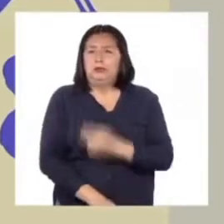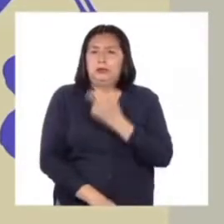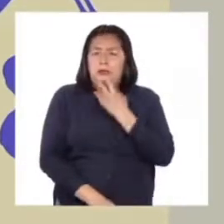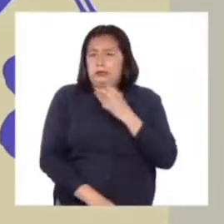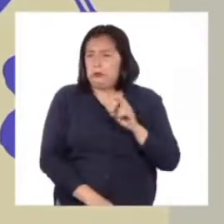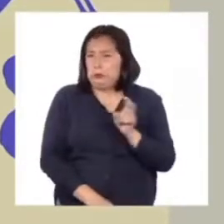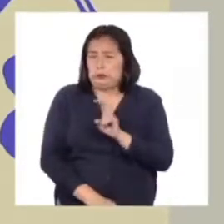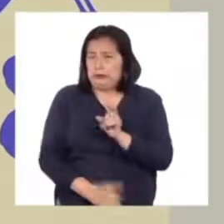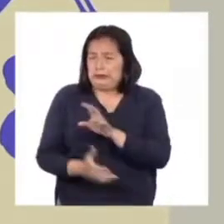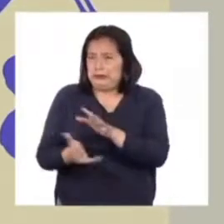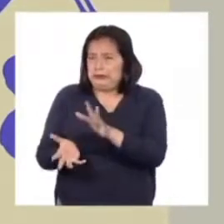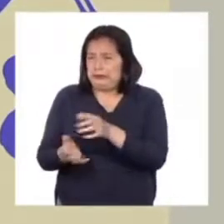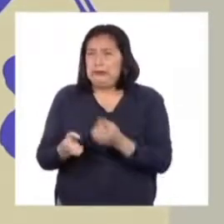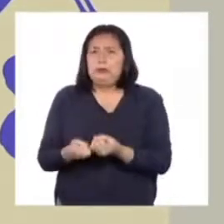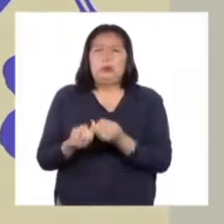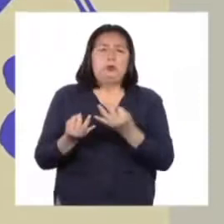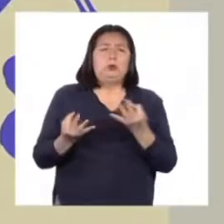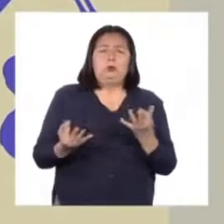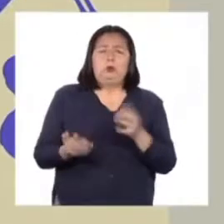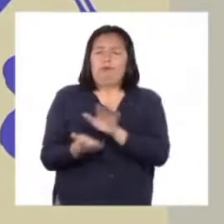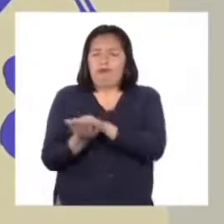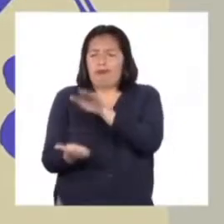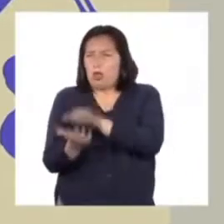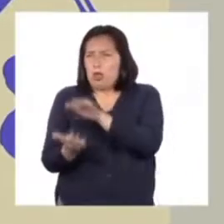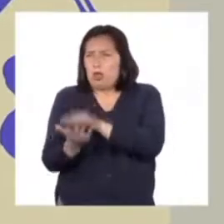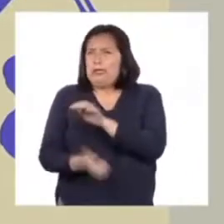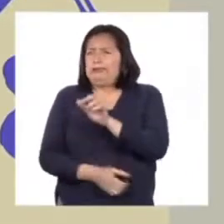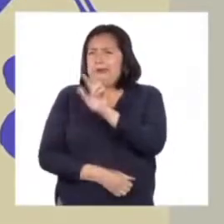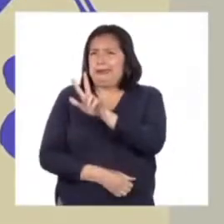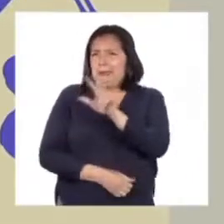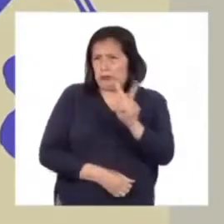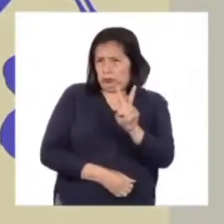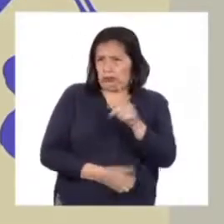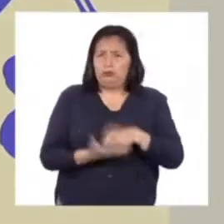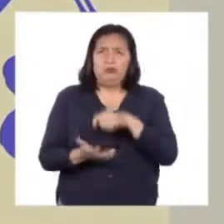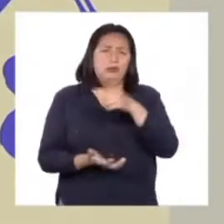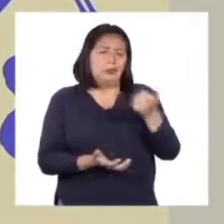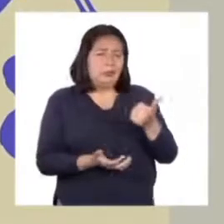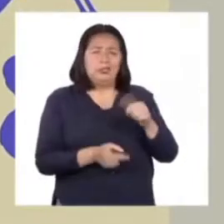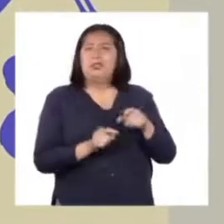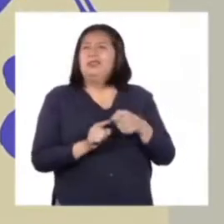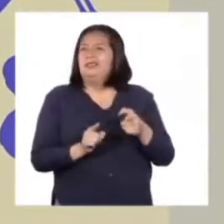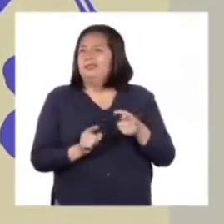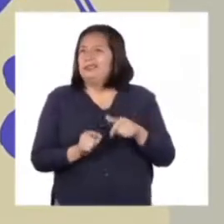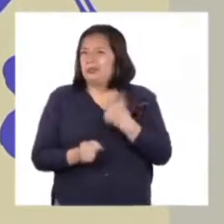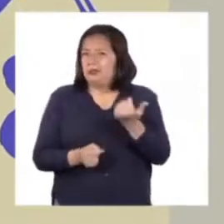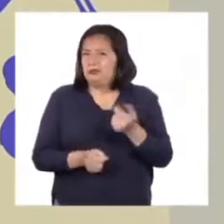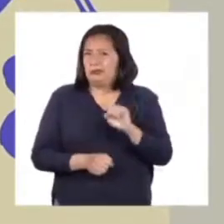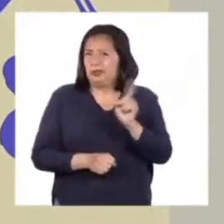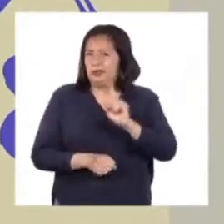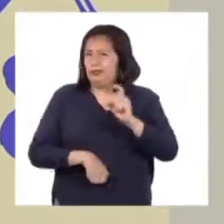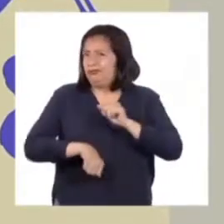En los reptiles tenemos 32 y en los invertebrados 23.